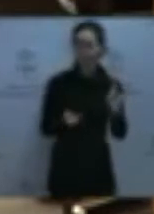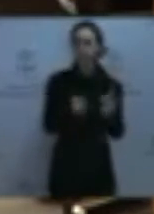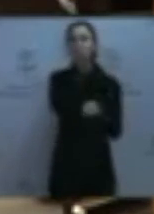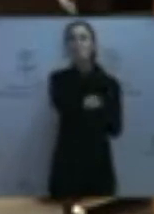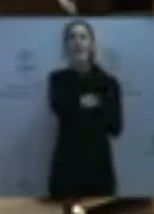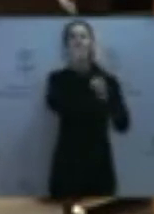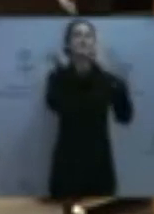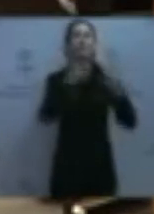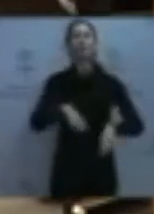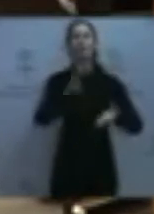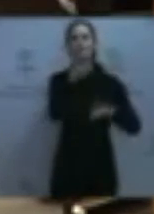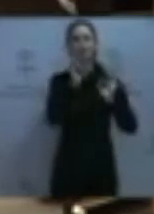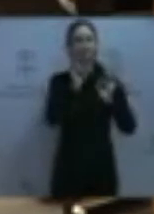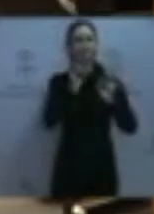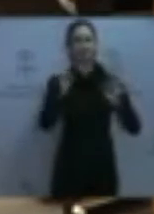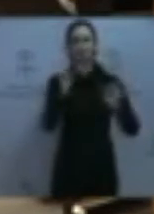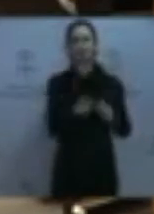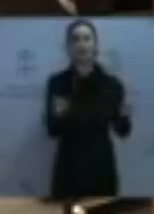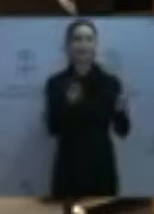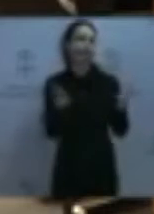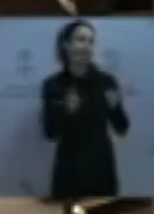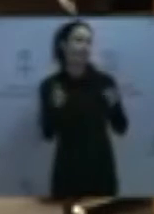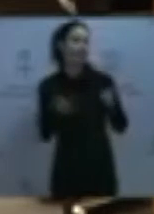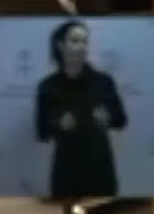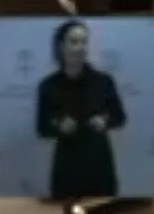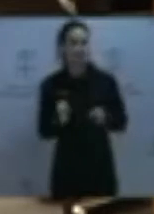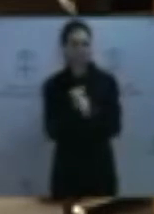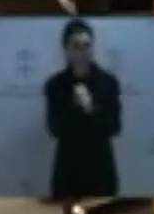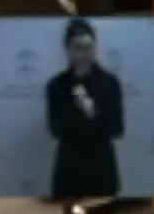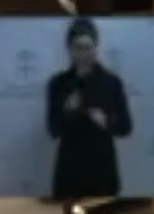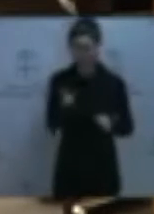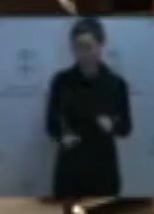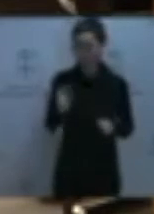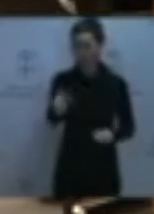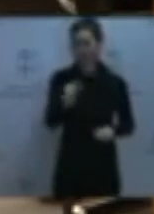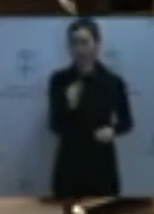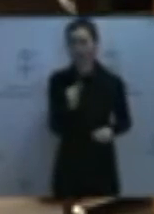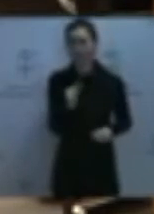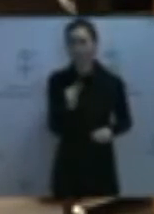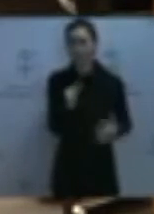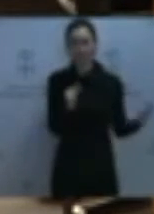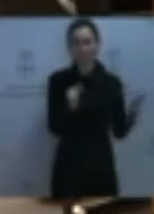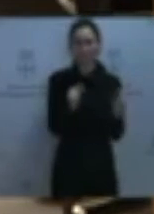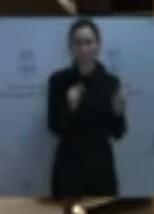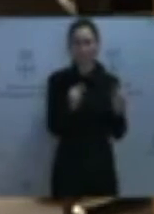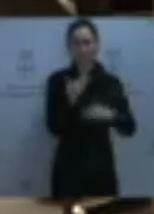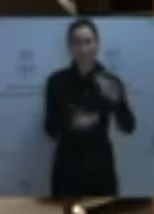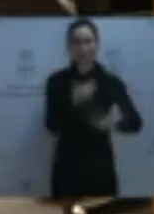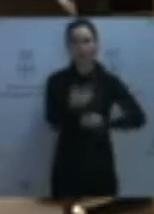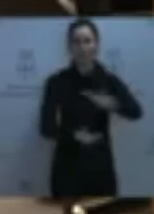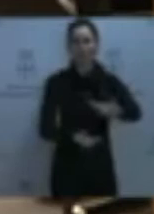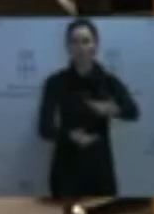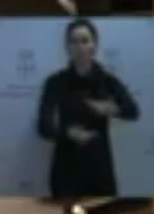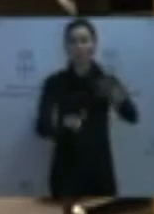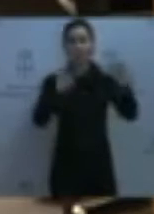suerte de purgatorio, de trabajo repetitivo, mal remunerado y poco reconocido, requieren que se desarrollen en el tiempo. Por eso no tendría